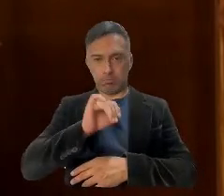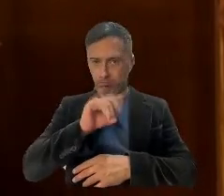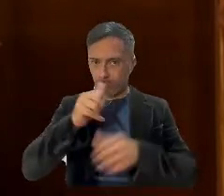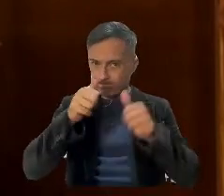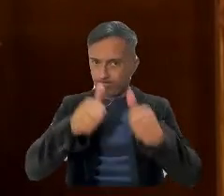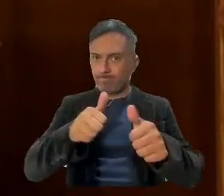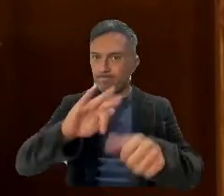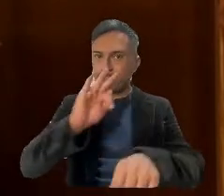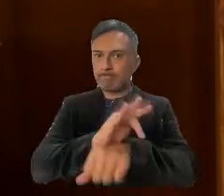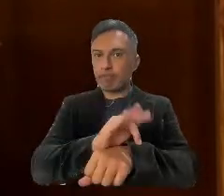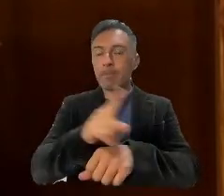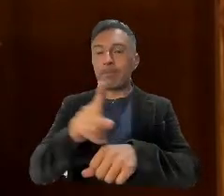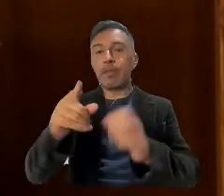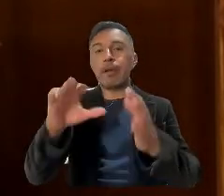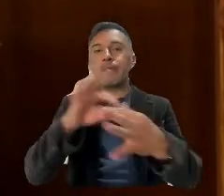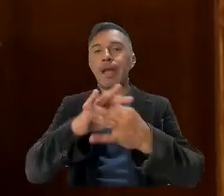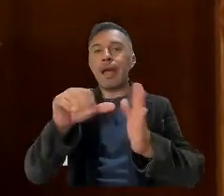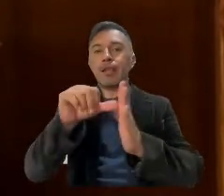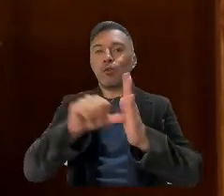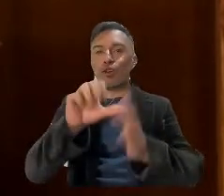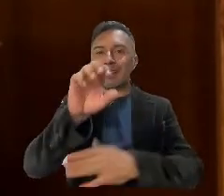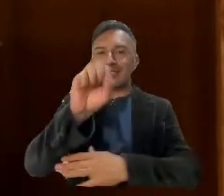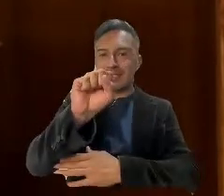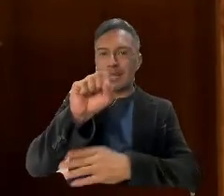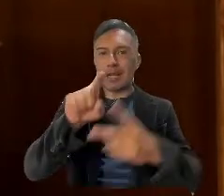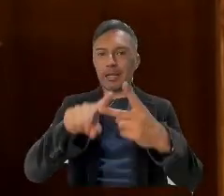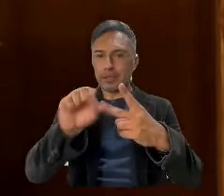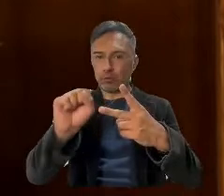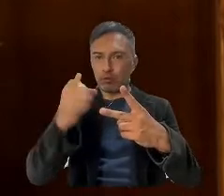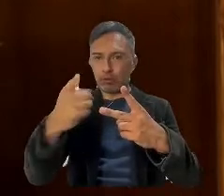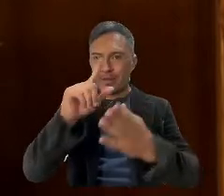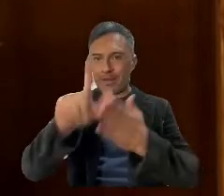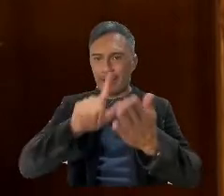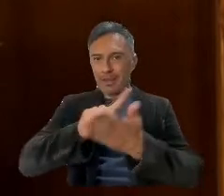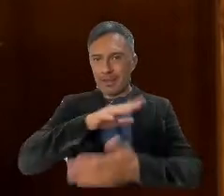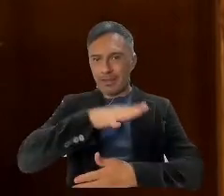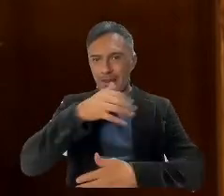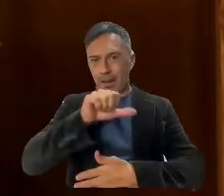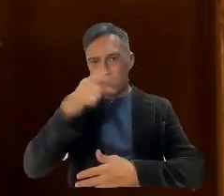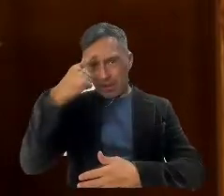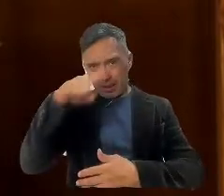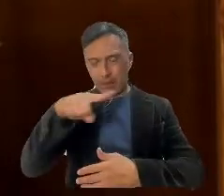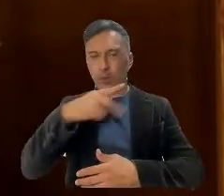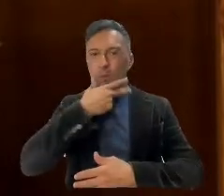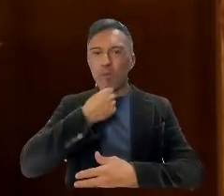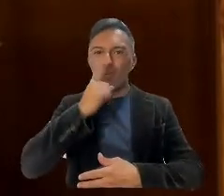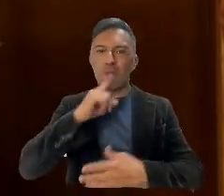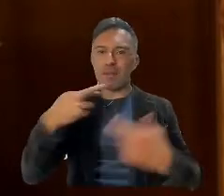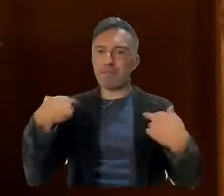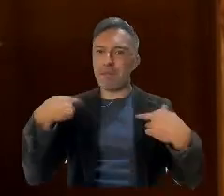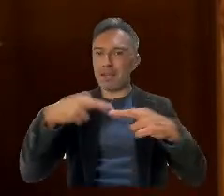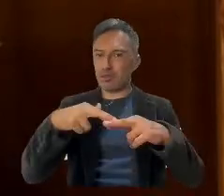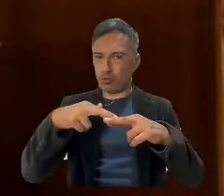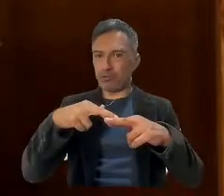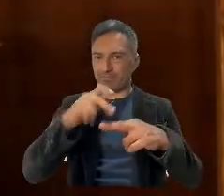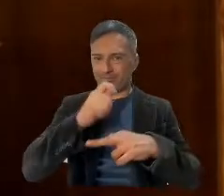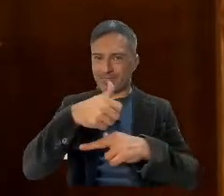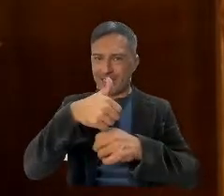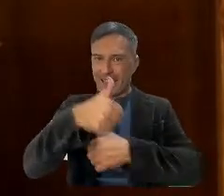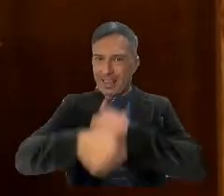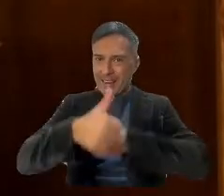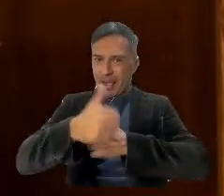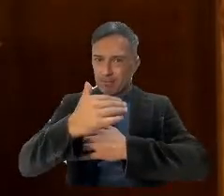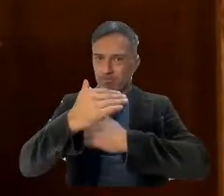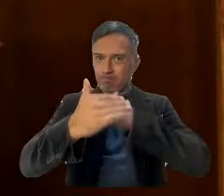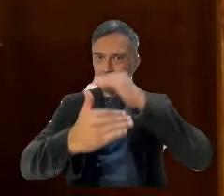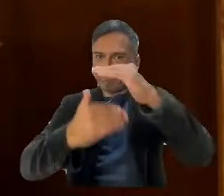60 y 61 de la Ley General del Sistema para la Carrera de las Maestras y los Maestros, puesto que violan el principio